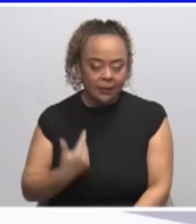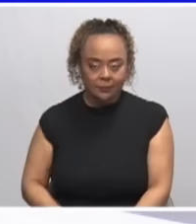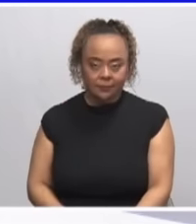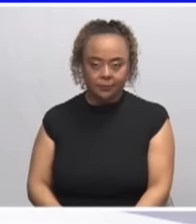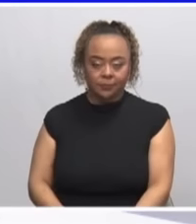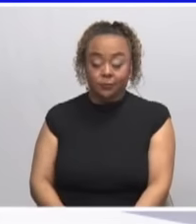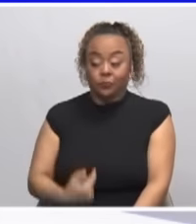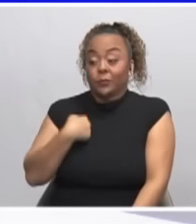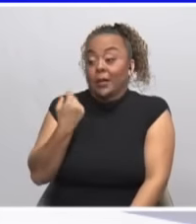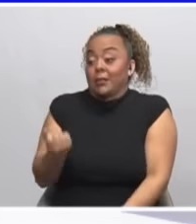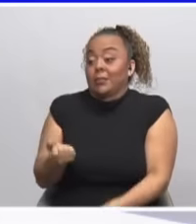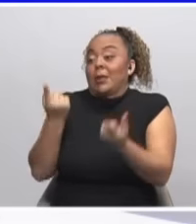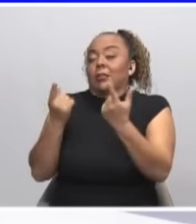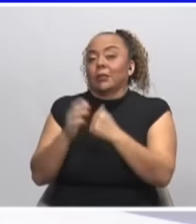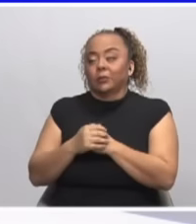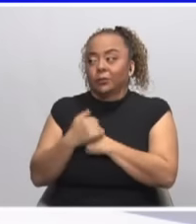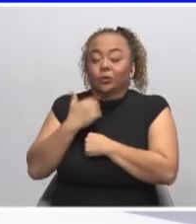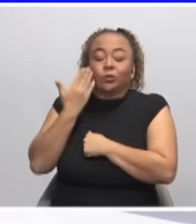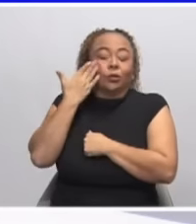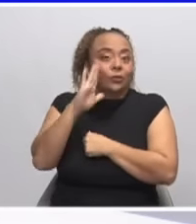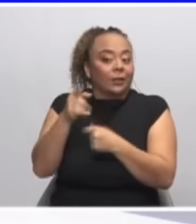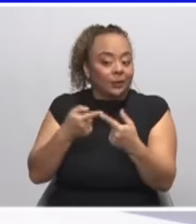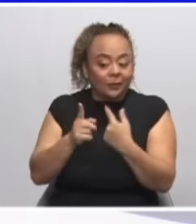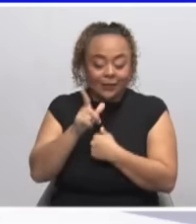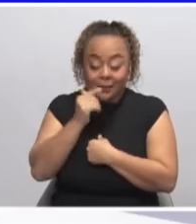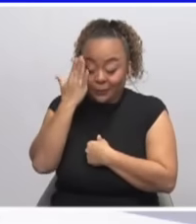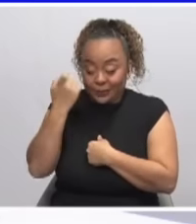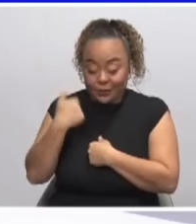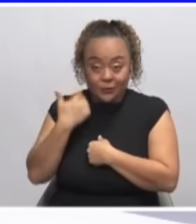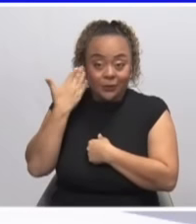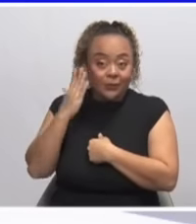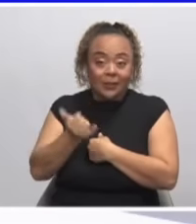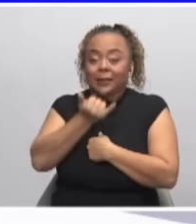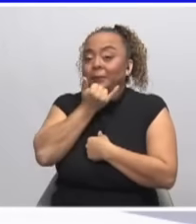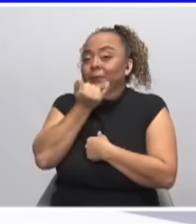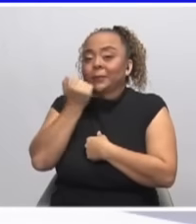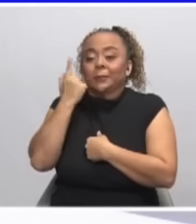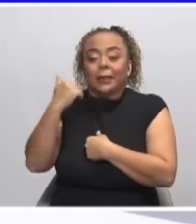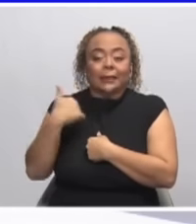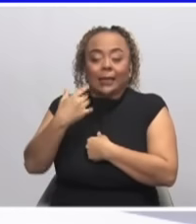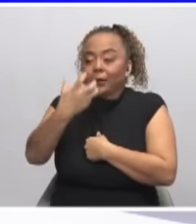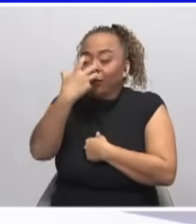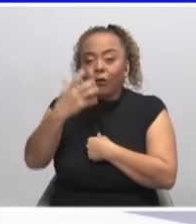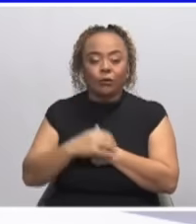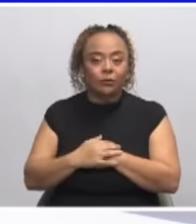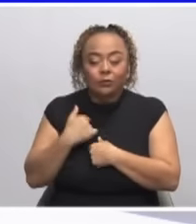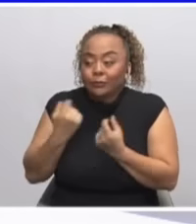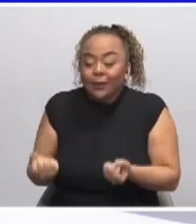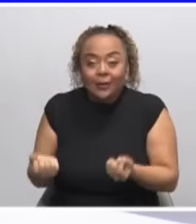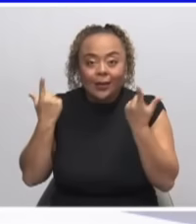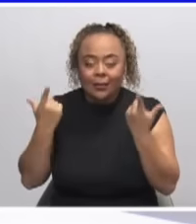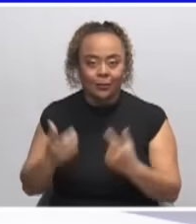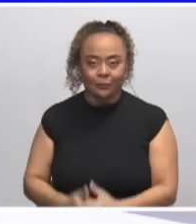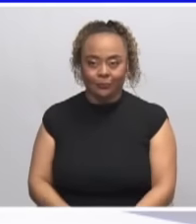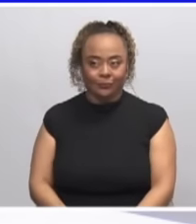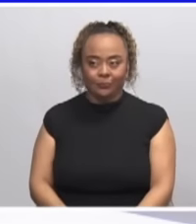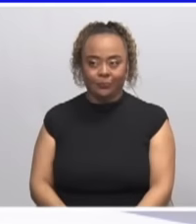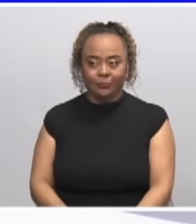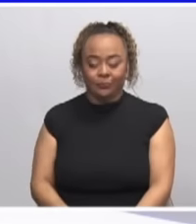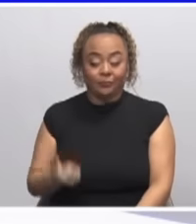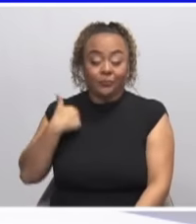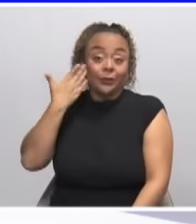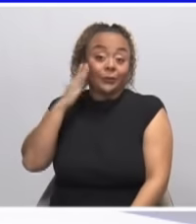es lo que tengo entendido que es lo que pasa No sé con quién porque no sé exactamente qué pasó con para que en enojo no lo entiendo Pues no sé